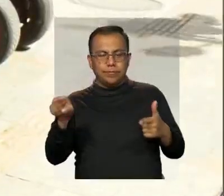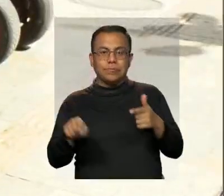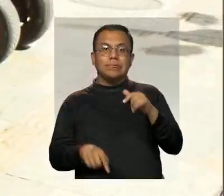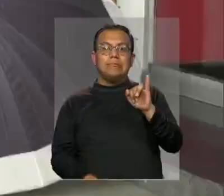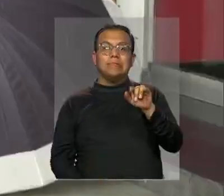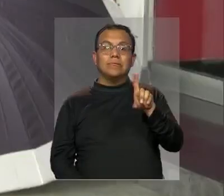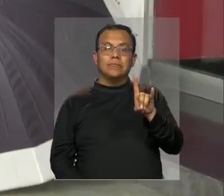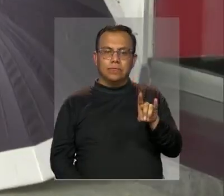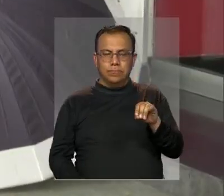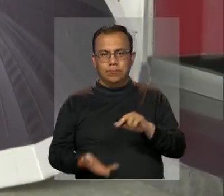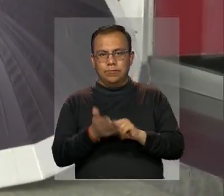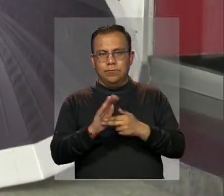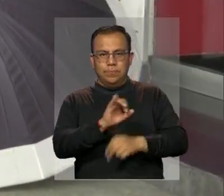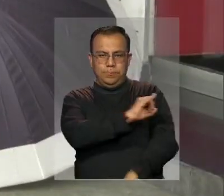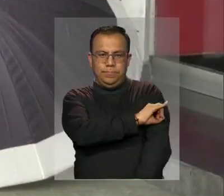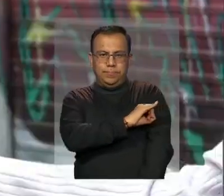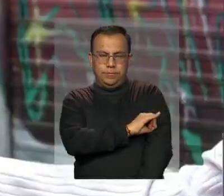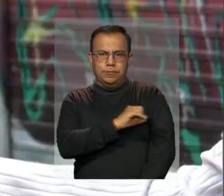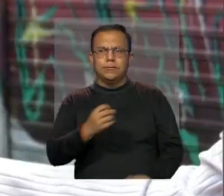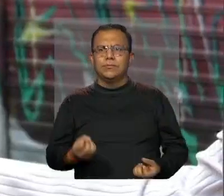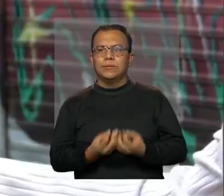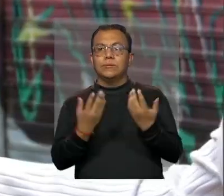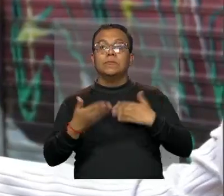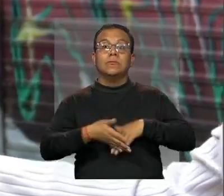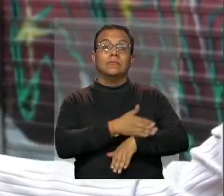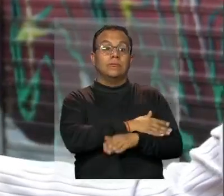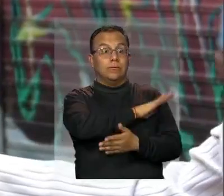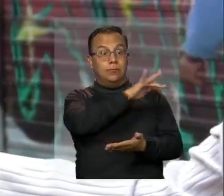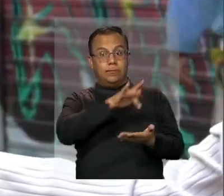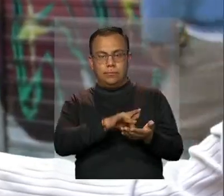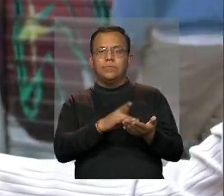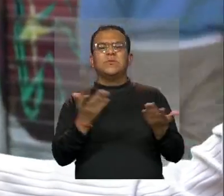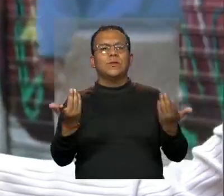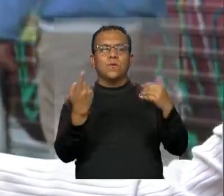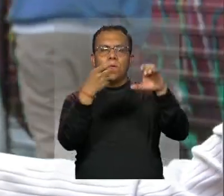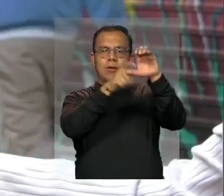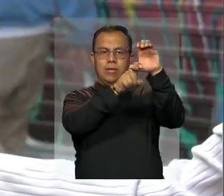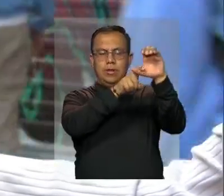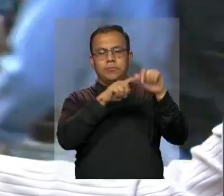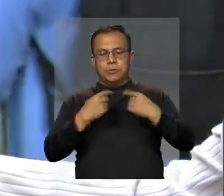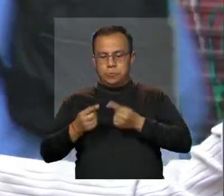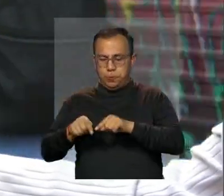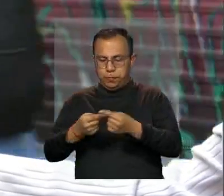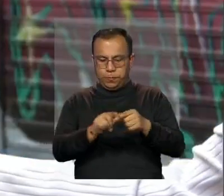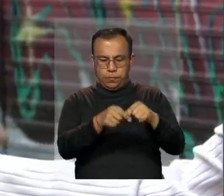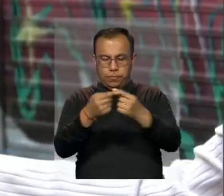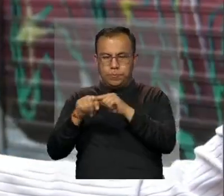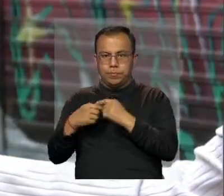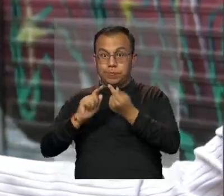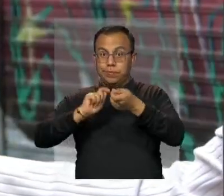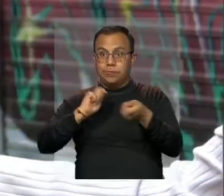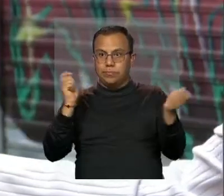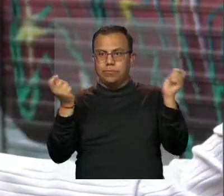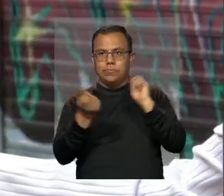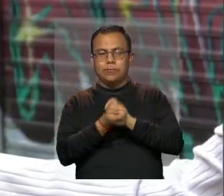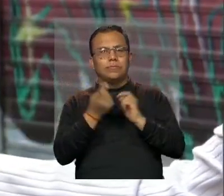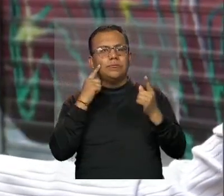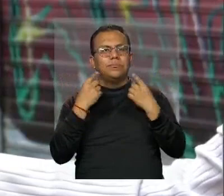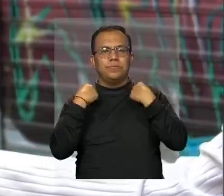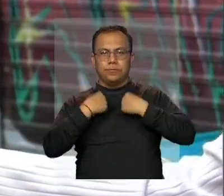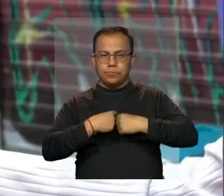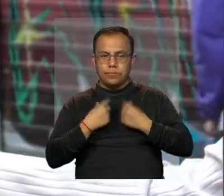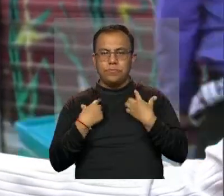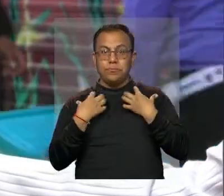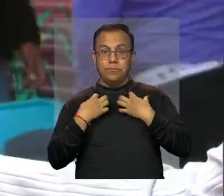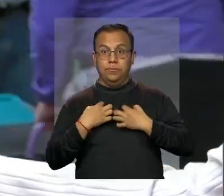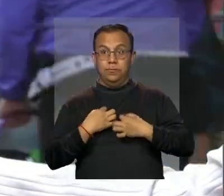Social, conocido como IPES. Llegué haciendo mochilas, pues vengo de La Guajira, pero ya cambié la mercancía por collares,